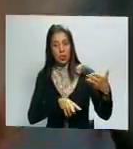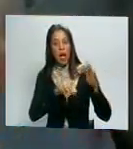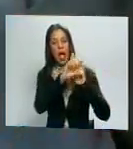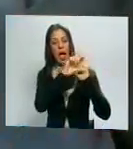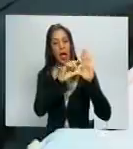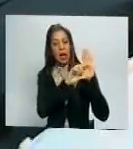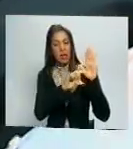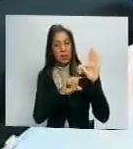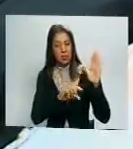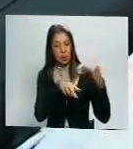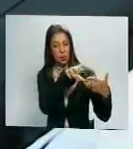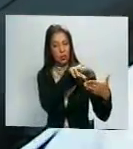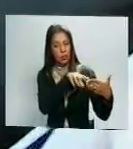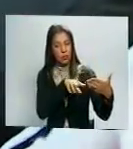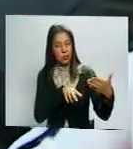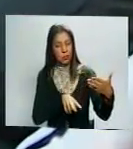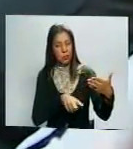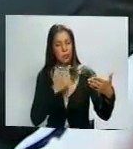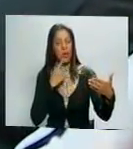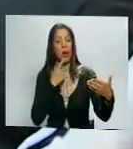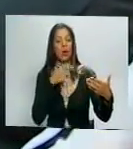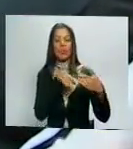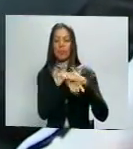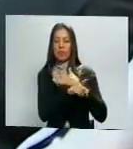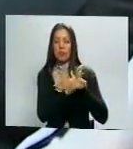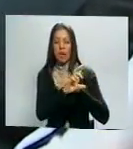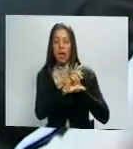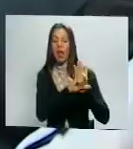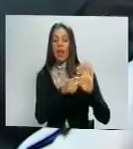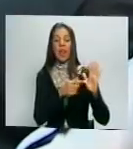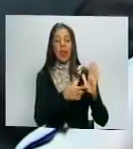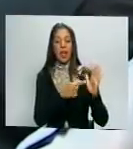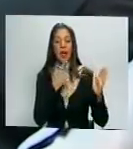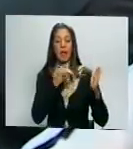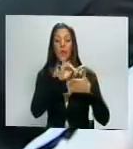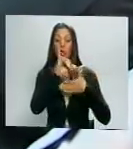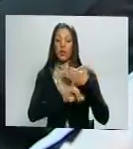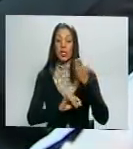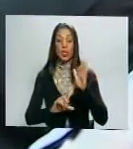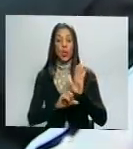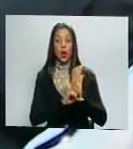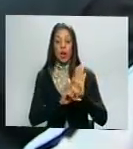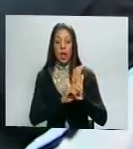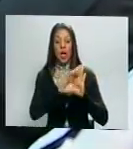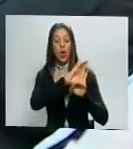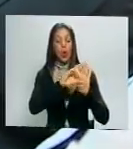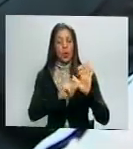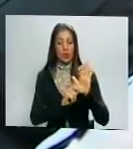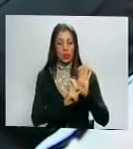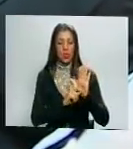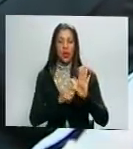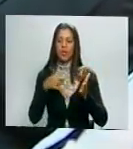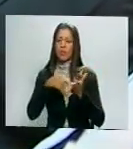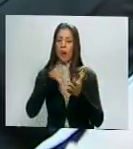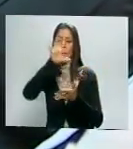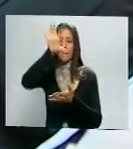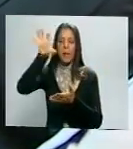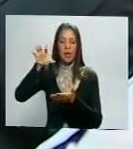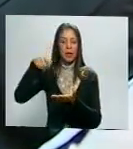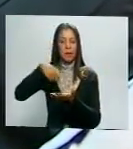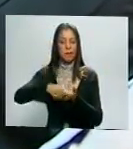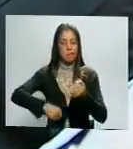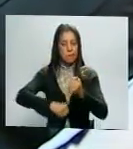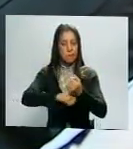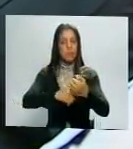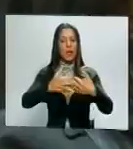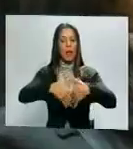por artículo a el contenido de dicho proyecto de ley constitucional de inversión extranjera